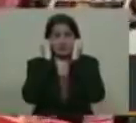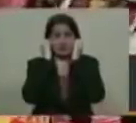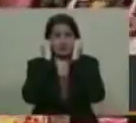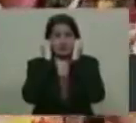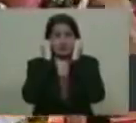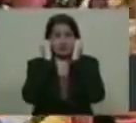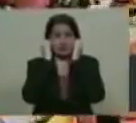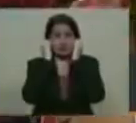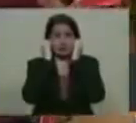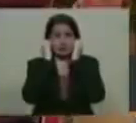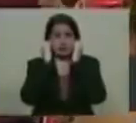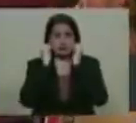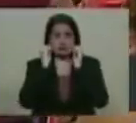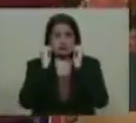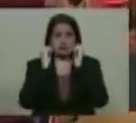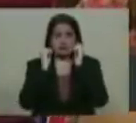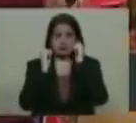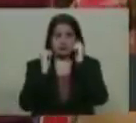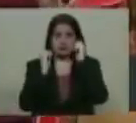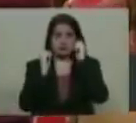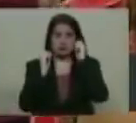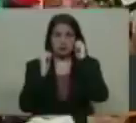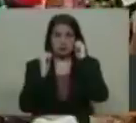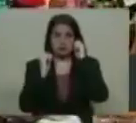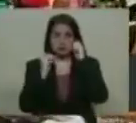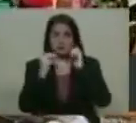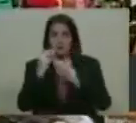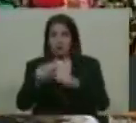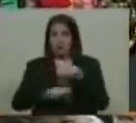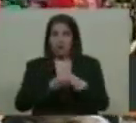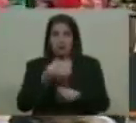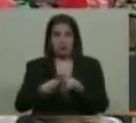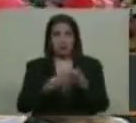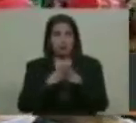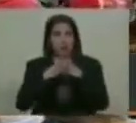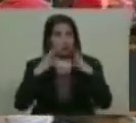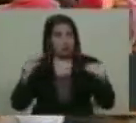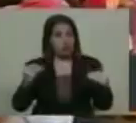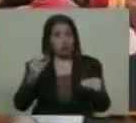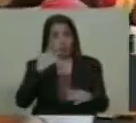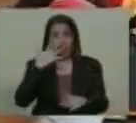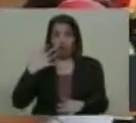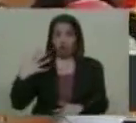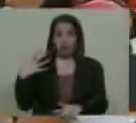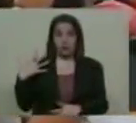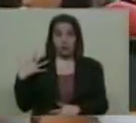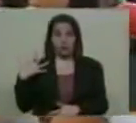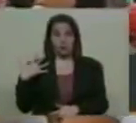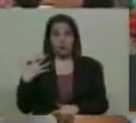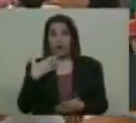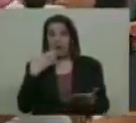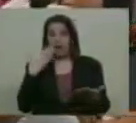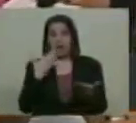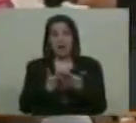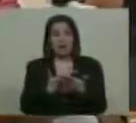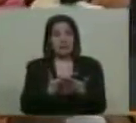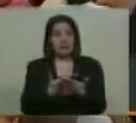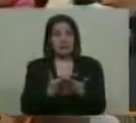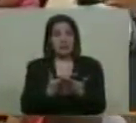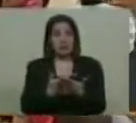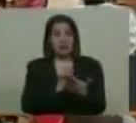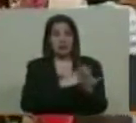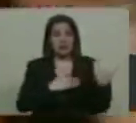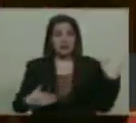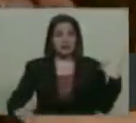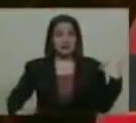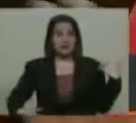Lo hacemos todo. Y lo hacemos con orgullo. Gracias,